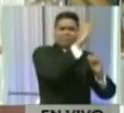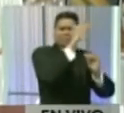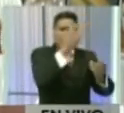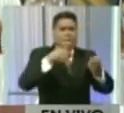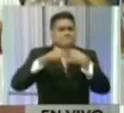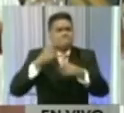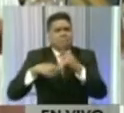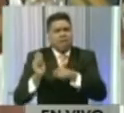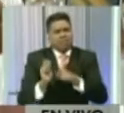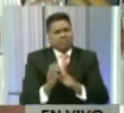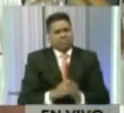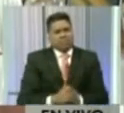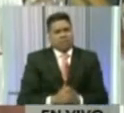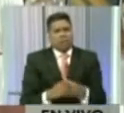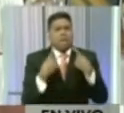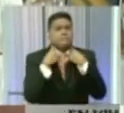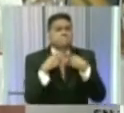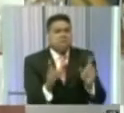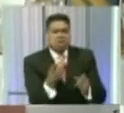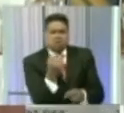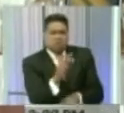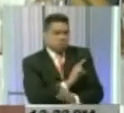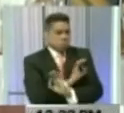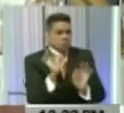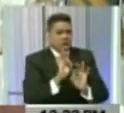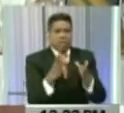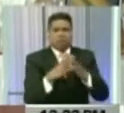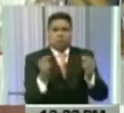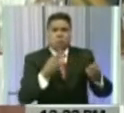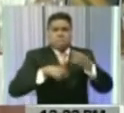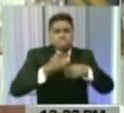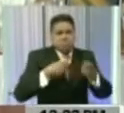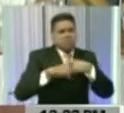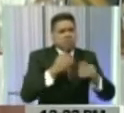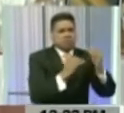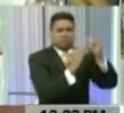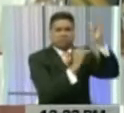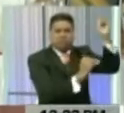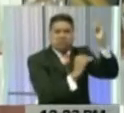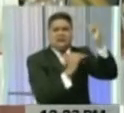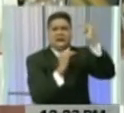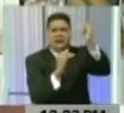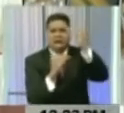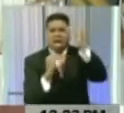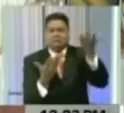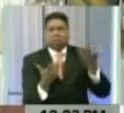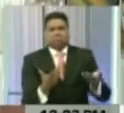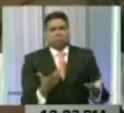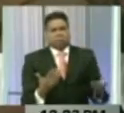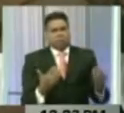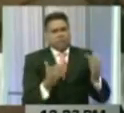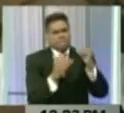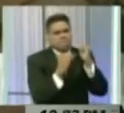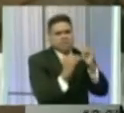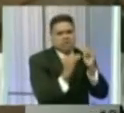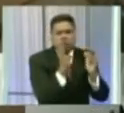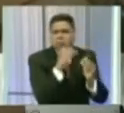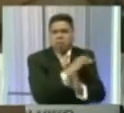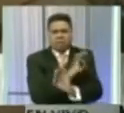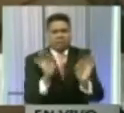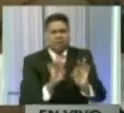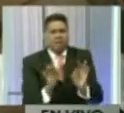No pierdes, porque tiene los mismos productos y la misma materia prima, pero puedes reducir